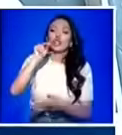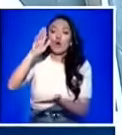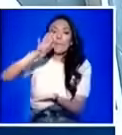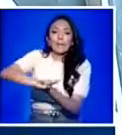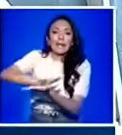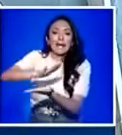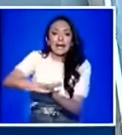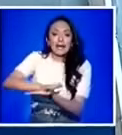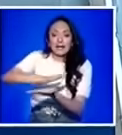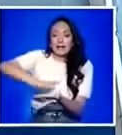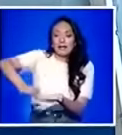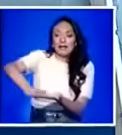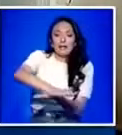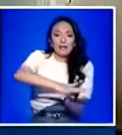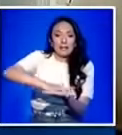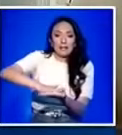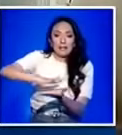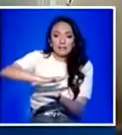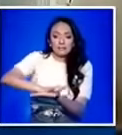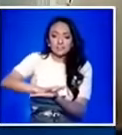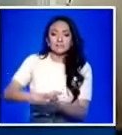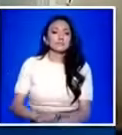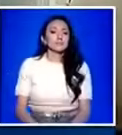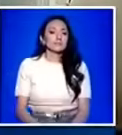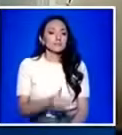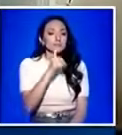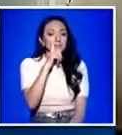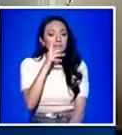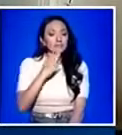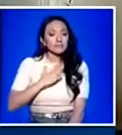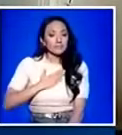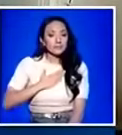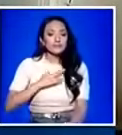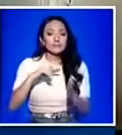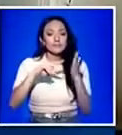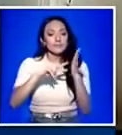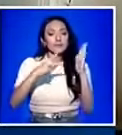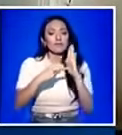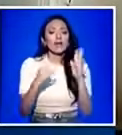los ingredientes, los 12 granos. Para mí significa unidad,